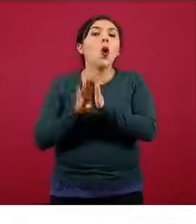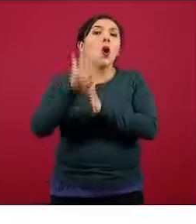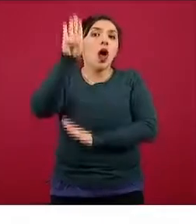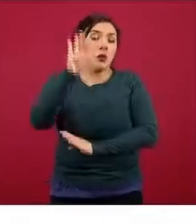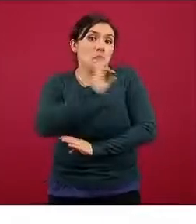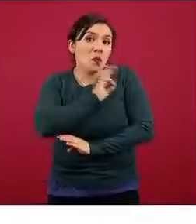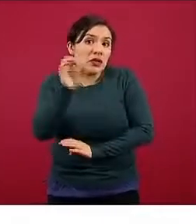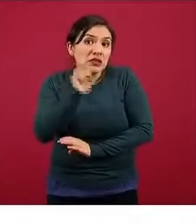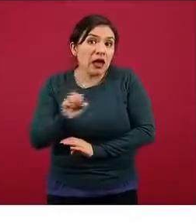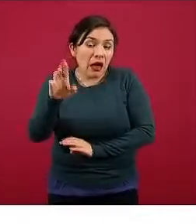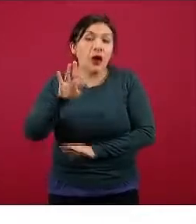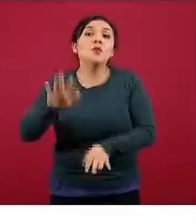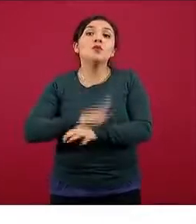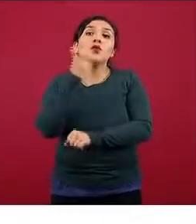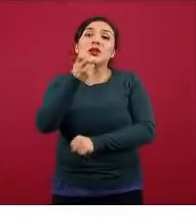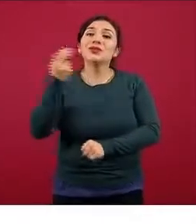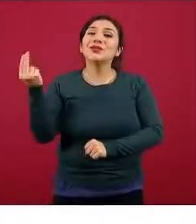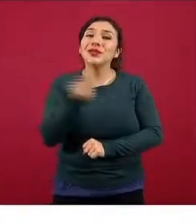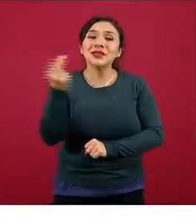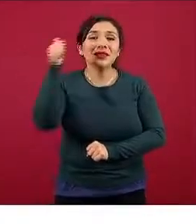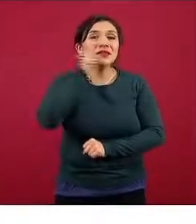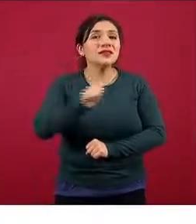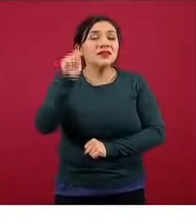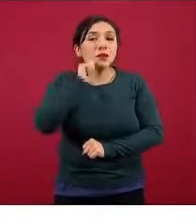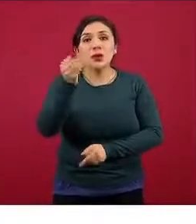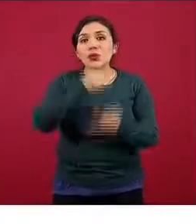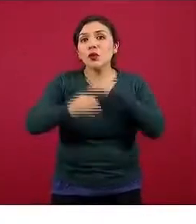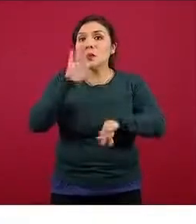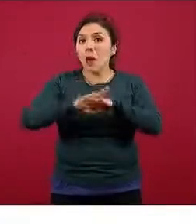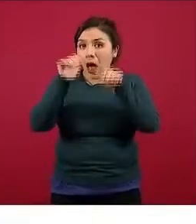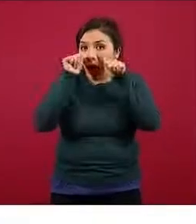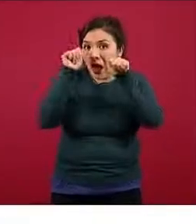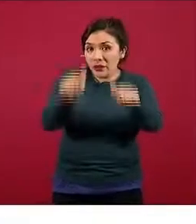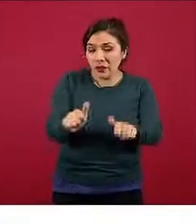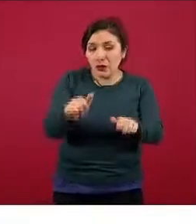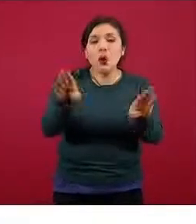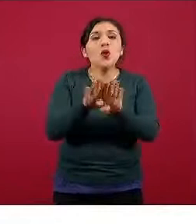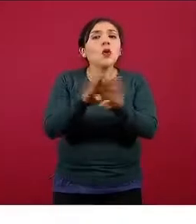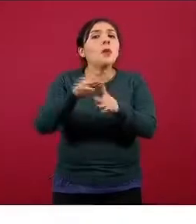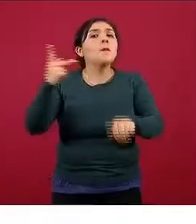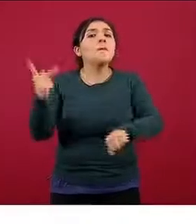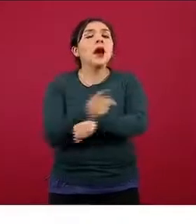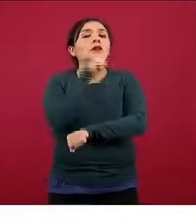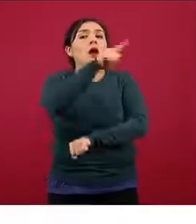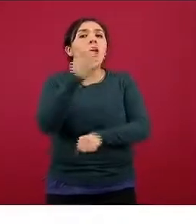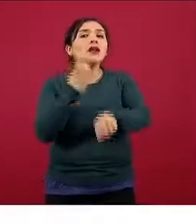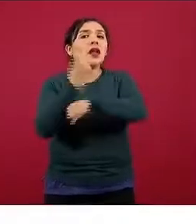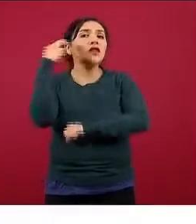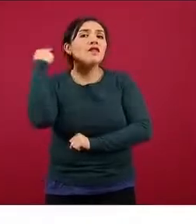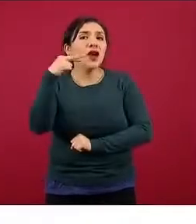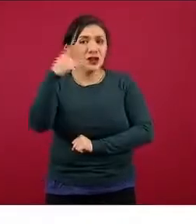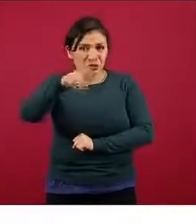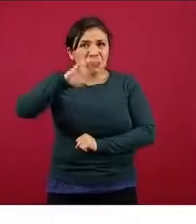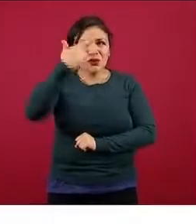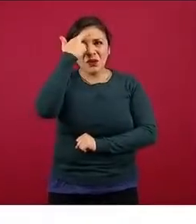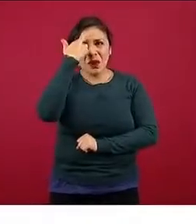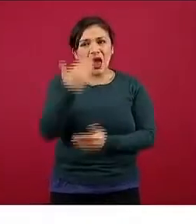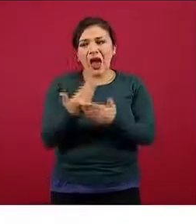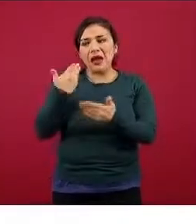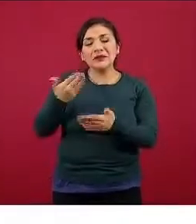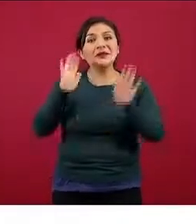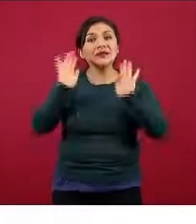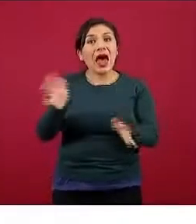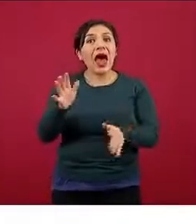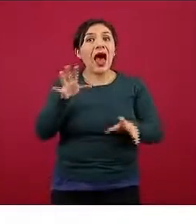riesgo, y por eso la necesidad de siempre estar alerta. Tal y como pasó con Veracruz, recuerden que en algún momento llegó a